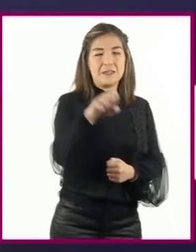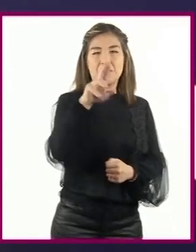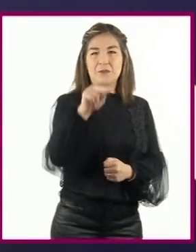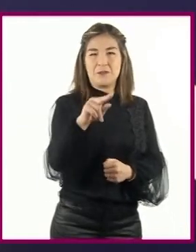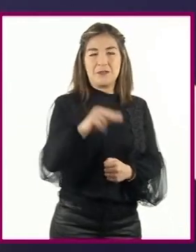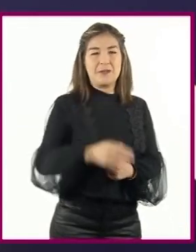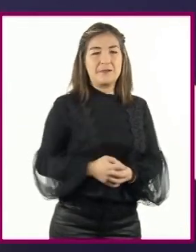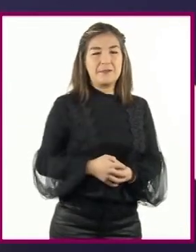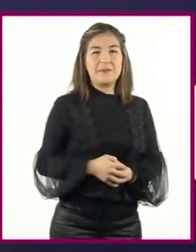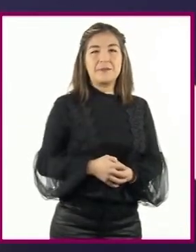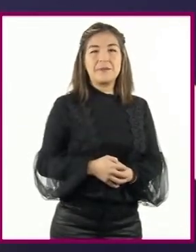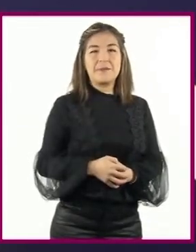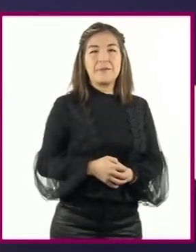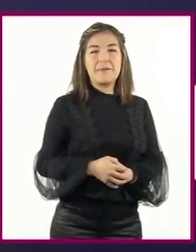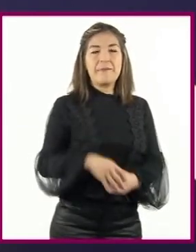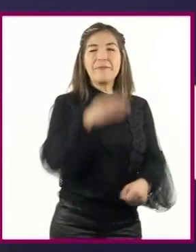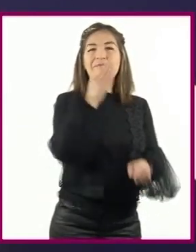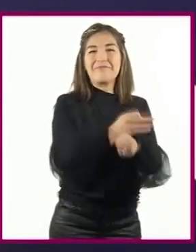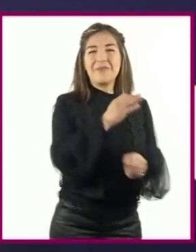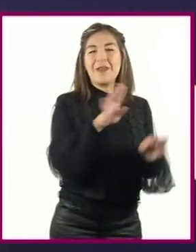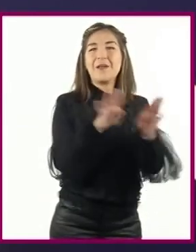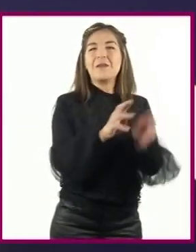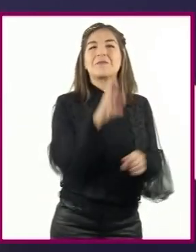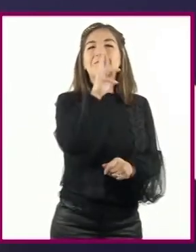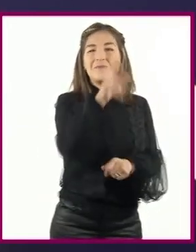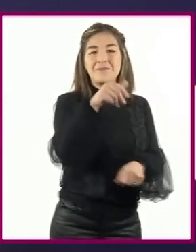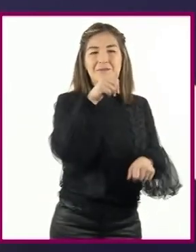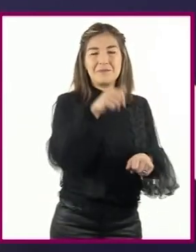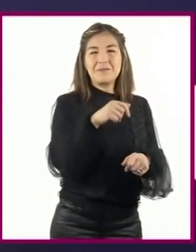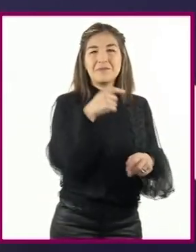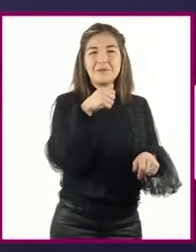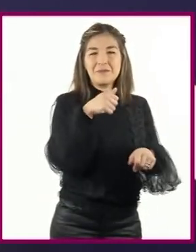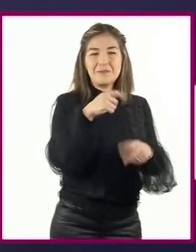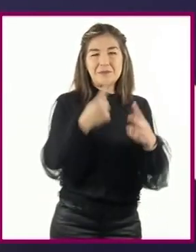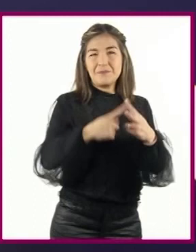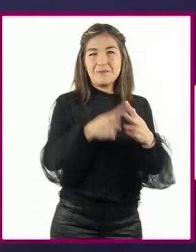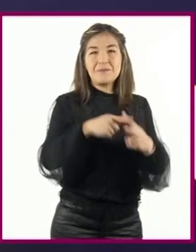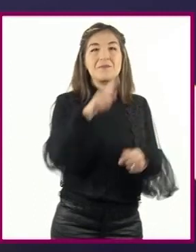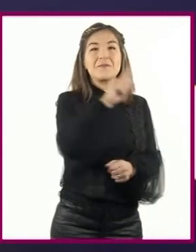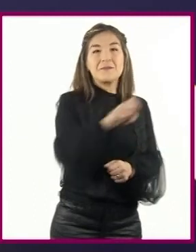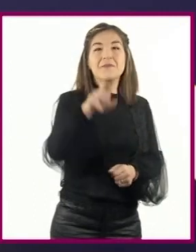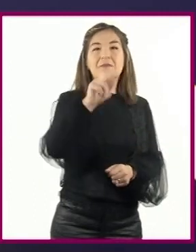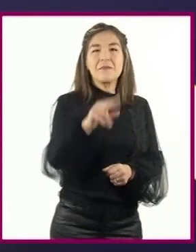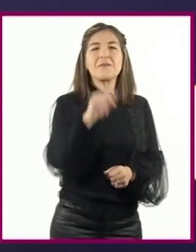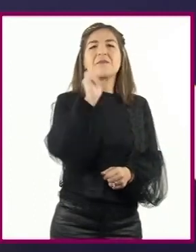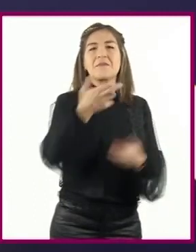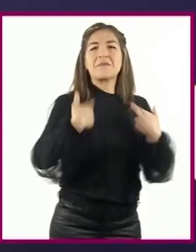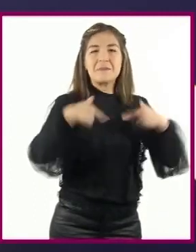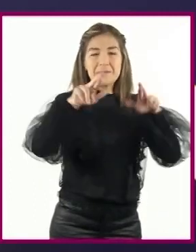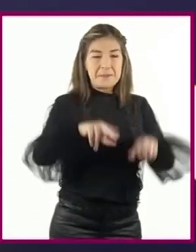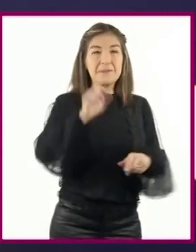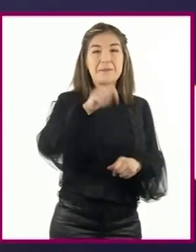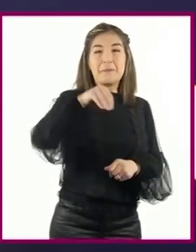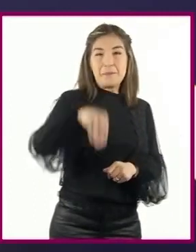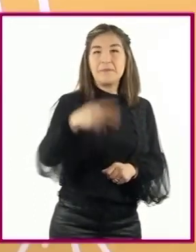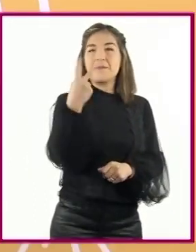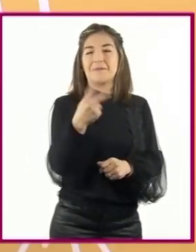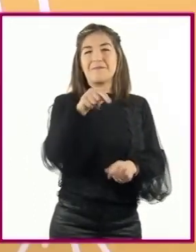180. En el contexto del planteamiento, 180 representa el costo de metro cuadrado de